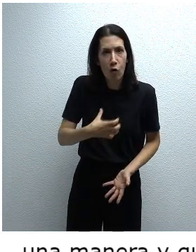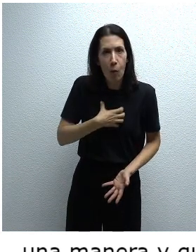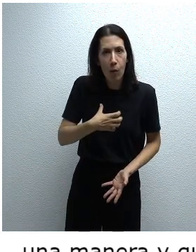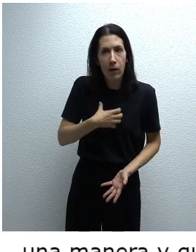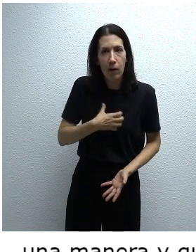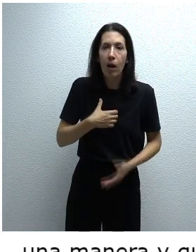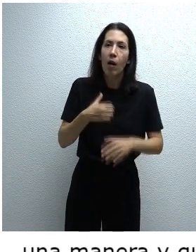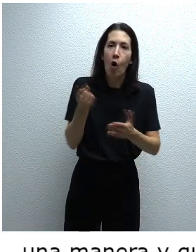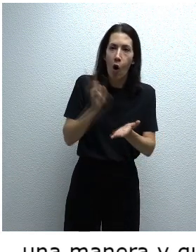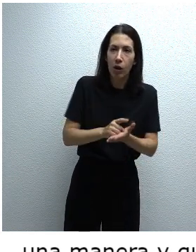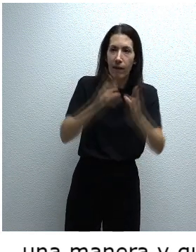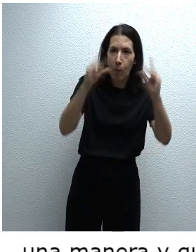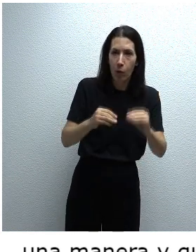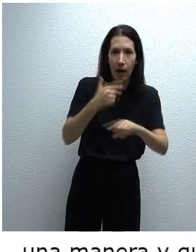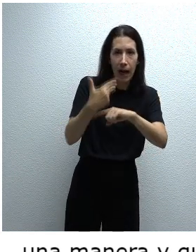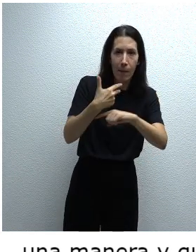tengamos, otra vez se ha ido.